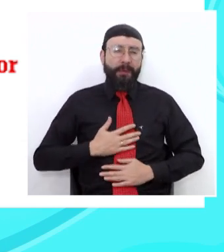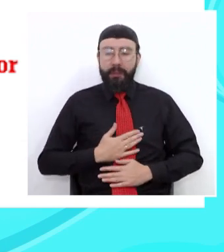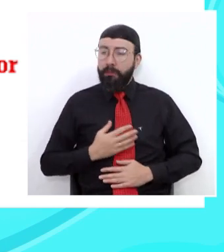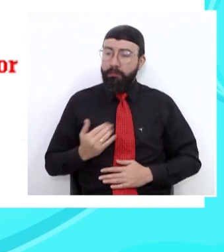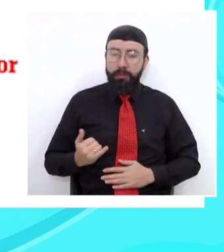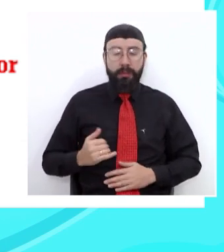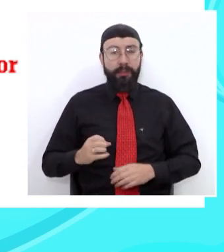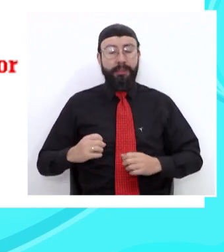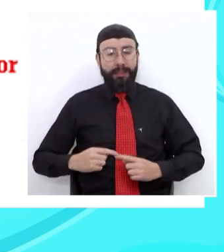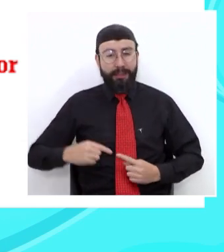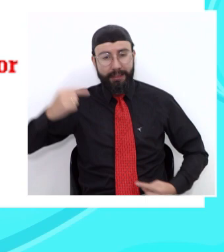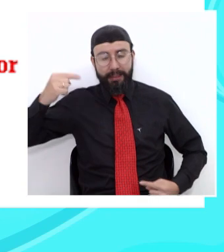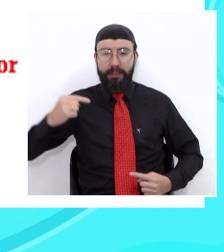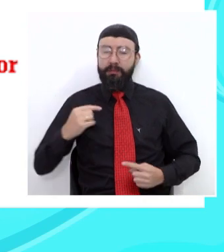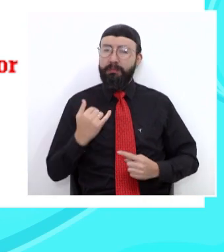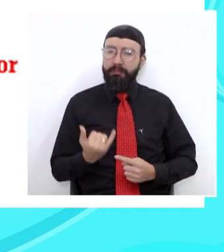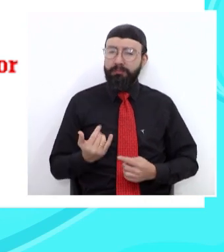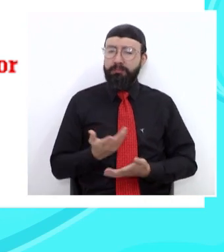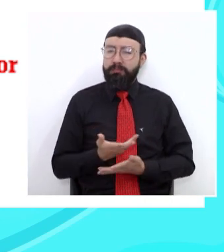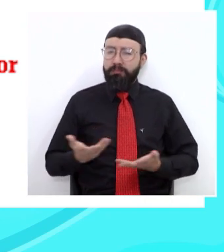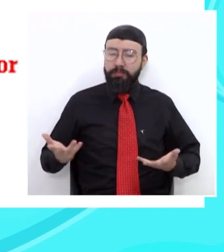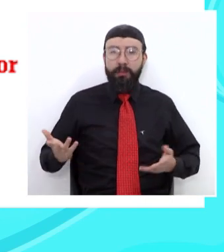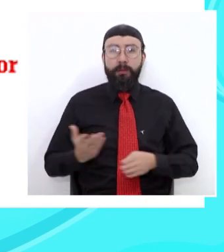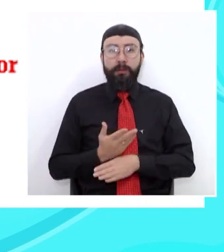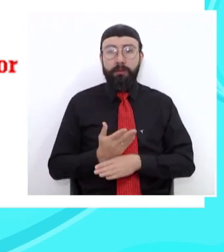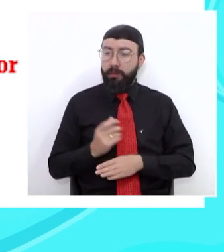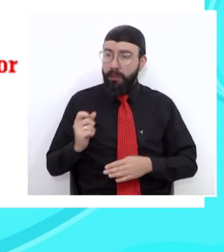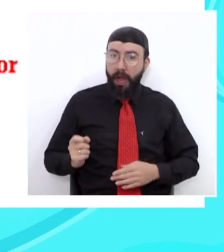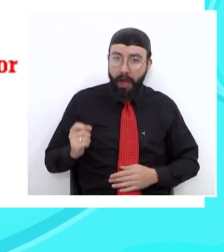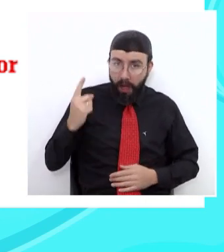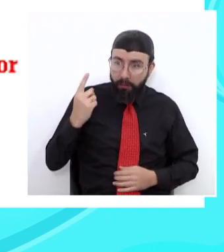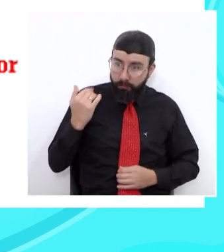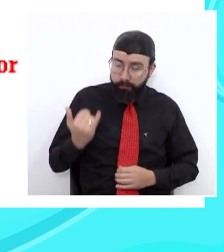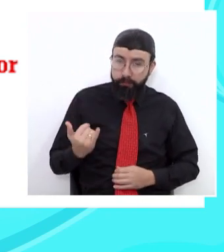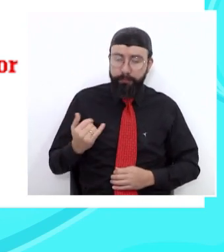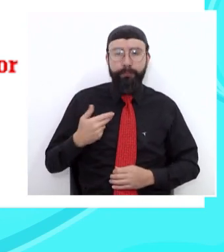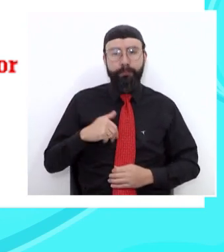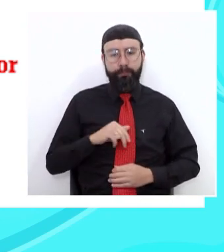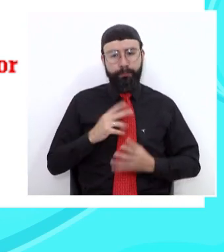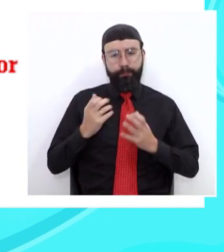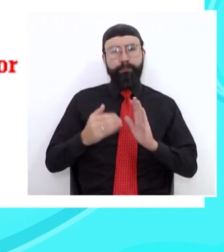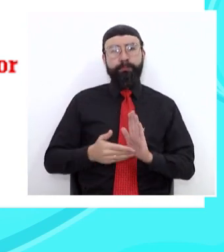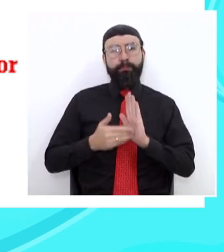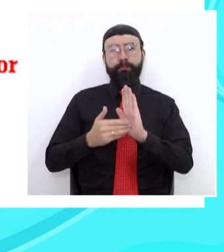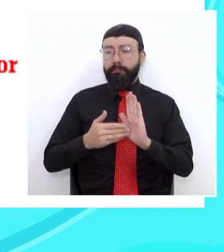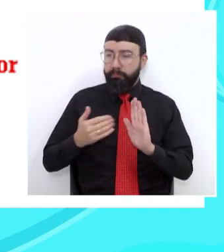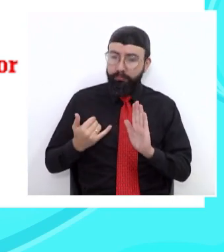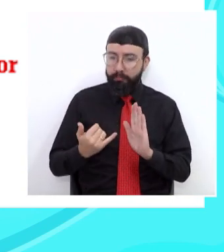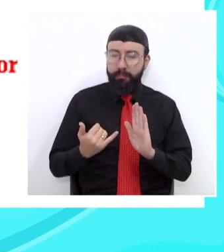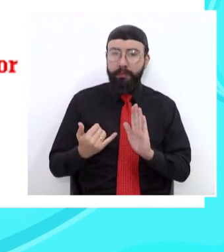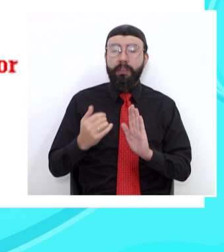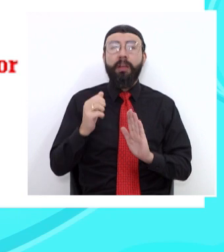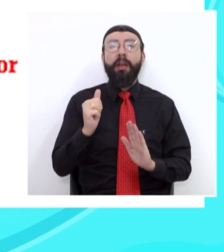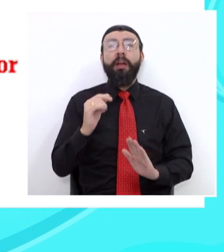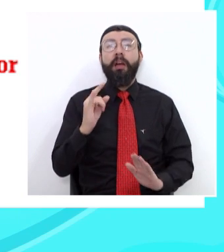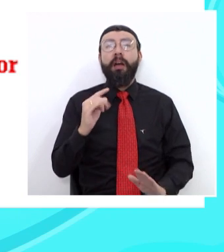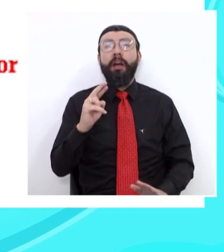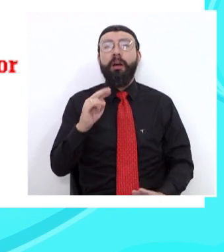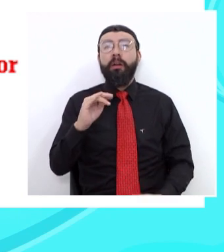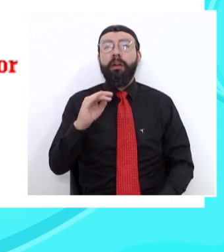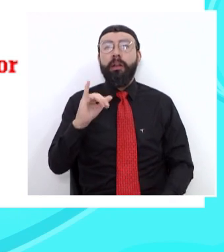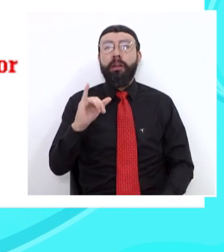síndromes de fatiga crónica. Entonces es algo que queremos mostrarles, que es que la auriculomedicina